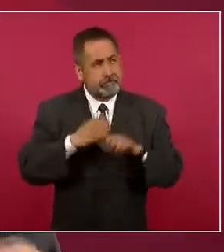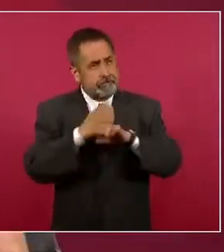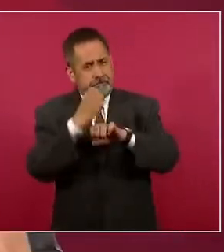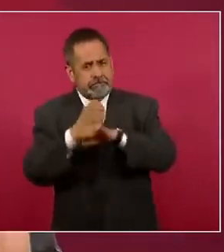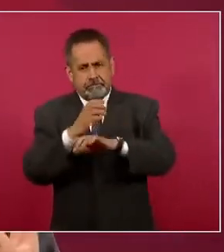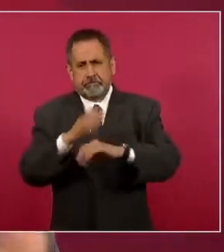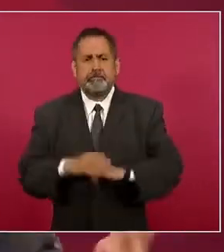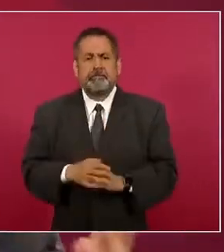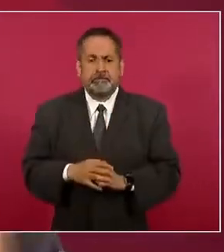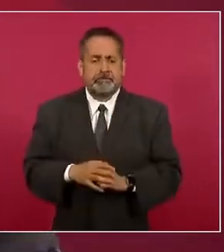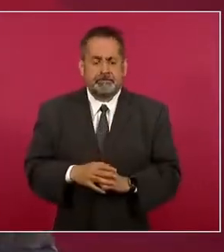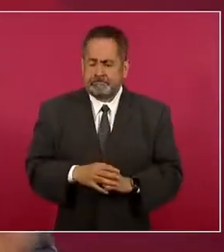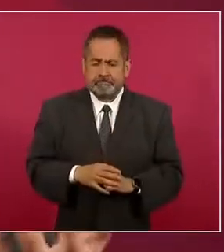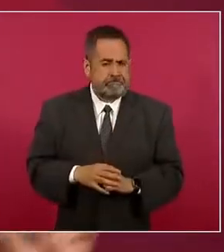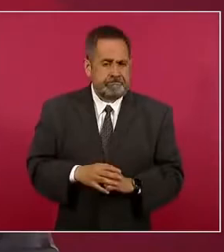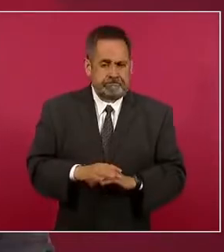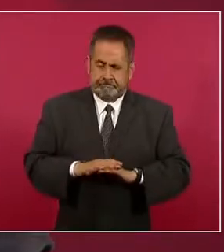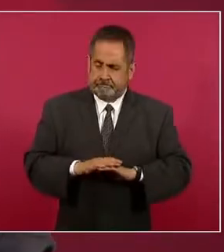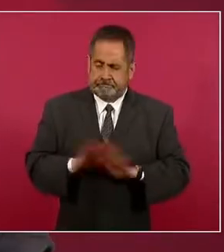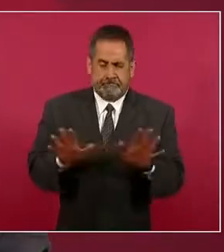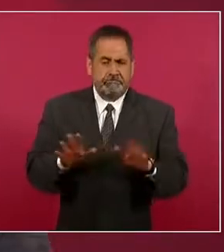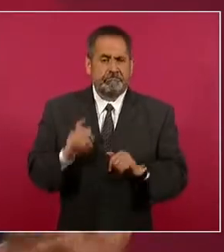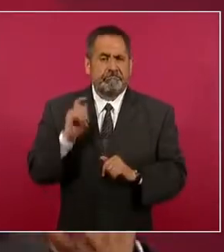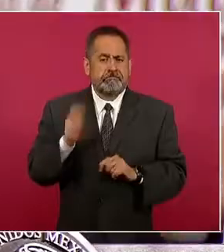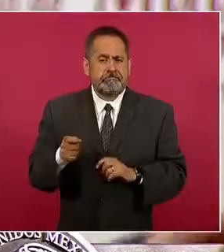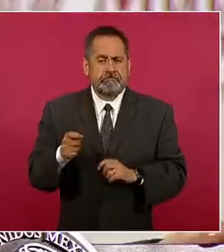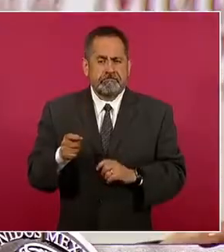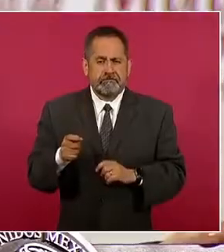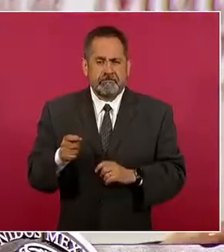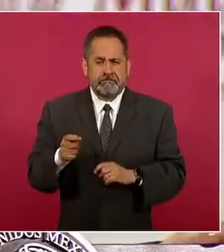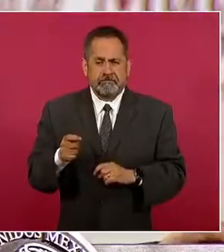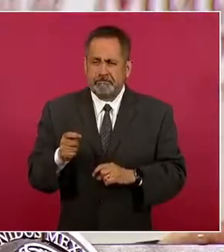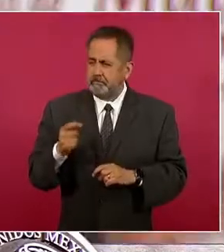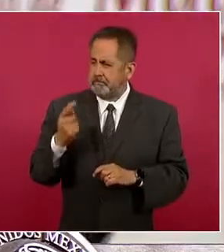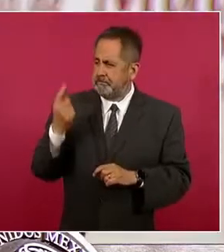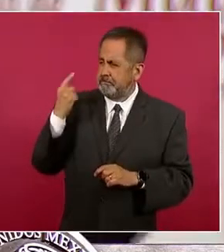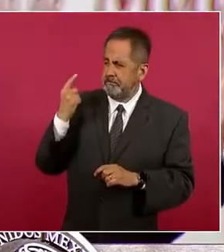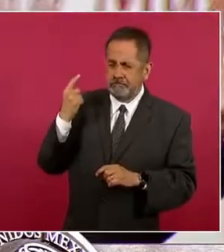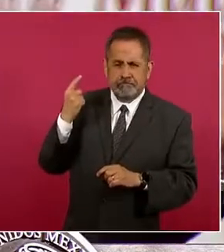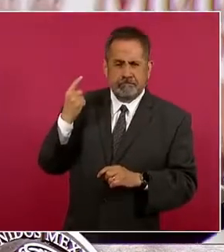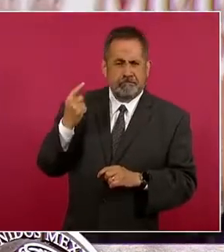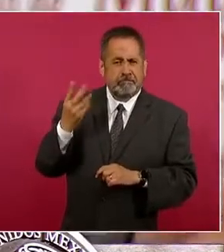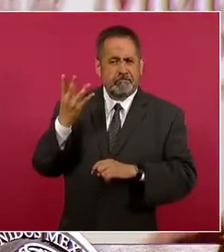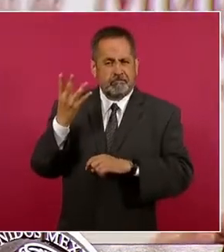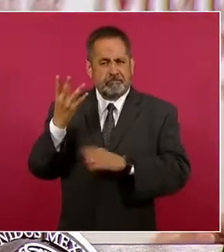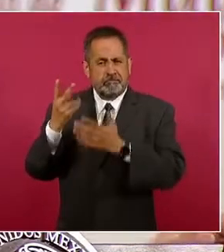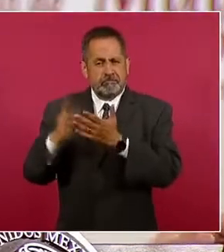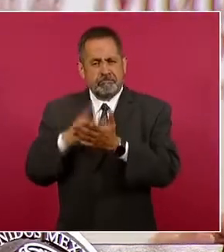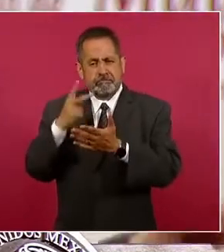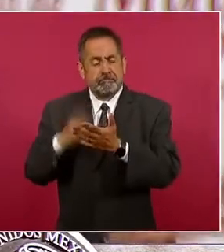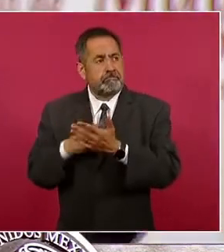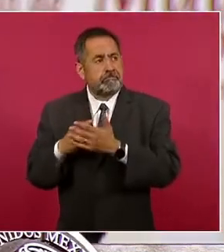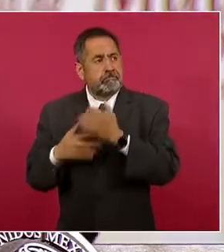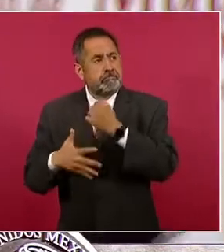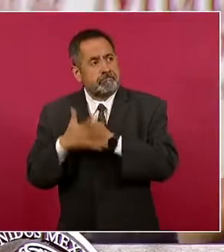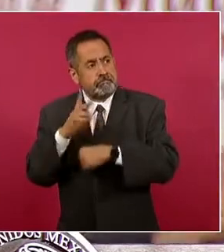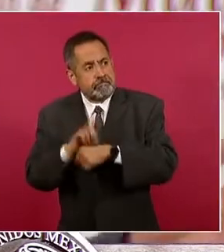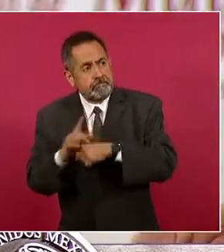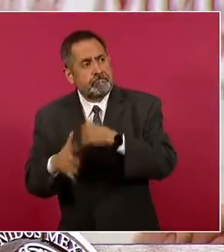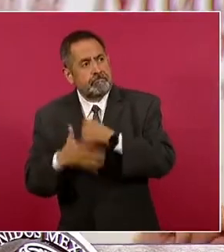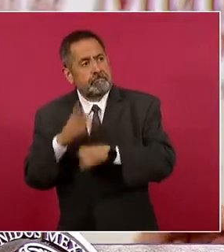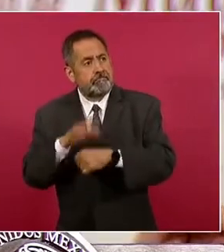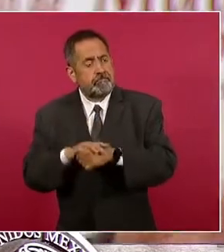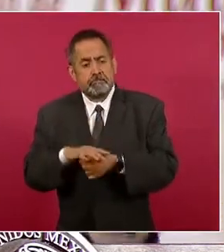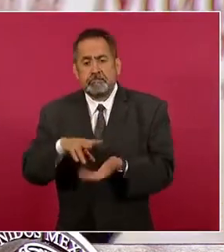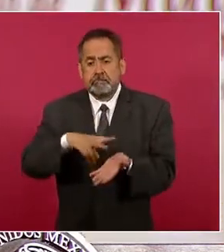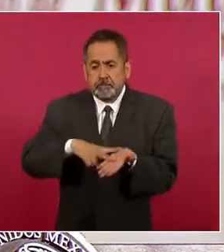federativas, ya lleva 4 sesiones consecutivas de 15 días en donde se